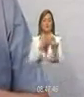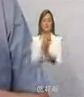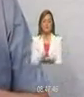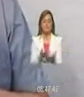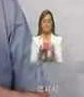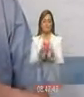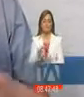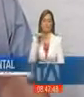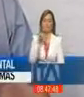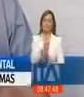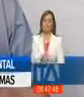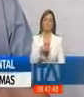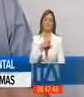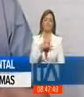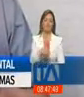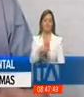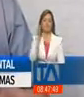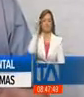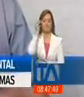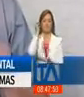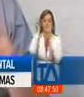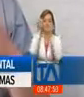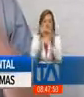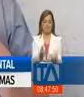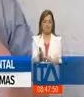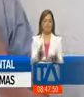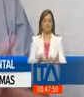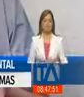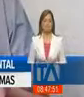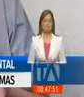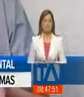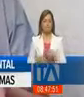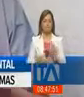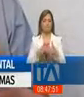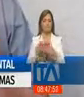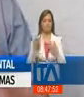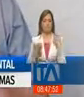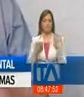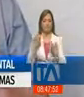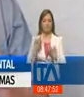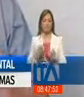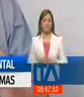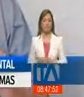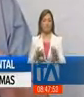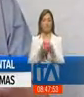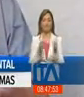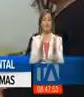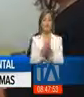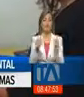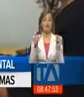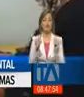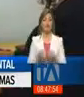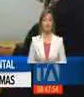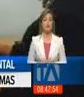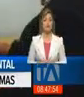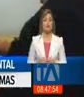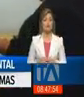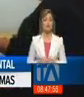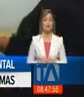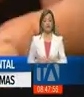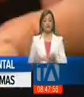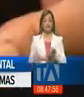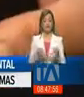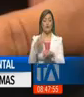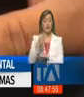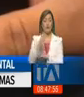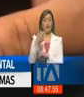lo que estamos sintiendo, lo que estamos pensando, ¿verdad? Para procesar nuestras emociones y encontrar soluciones en conjunto. El diversificar las